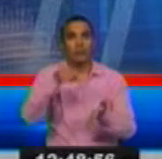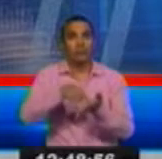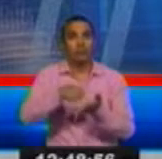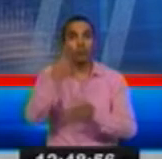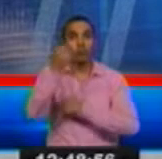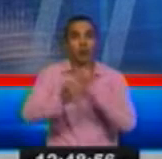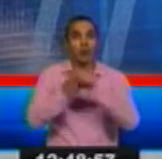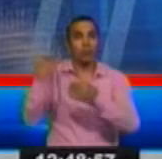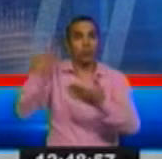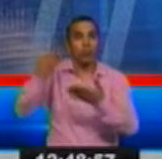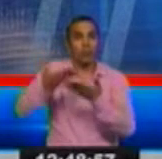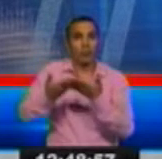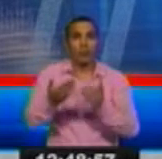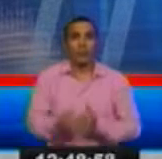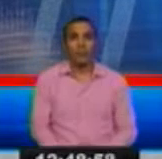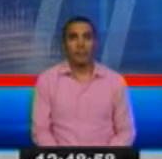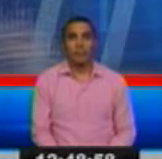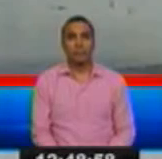año pasado.